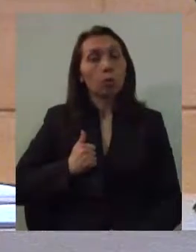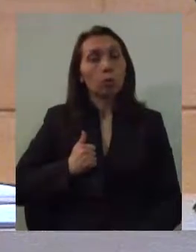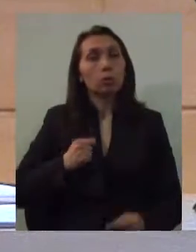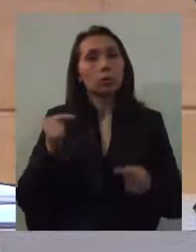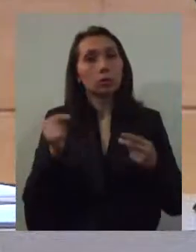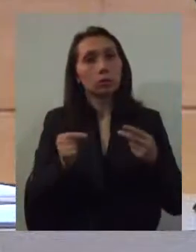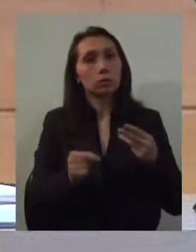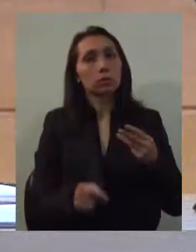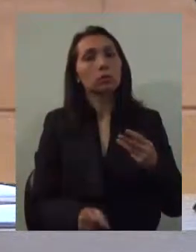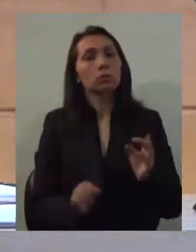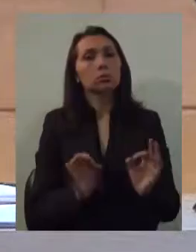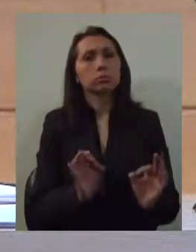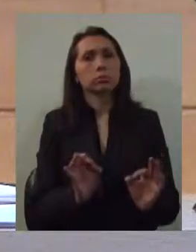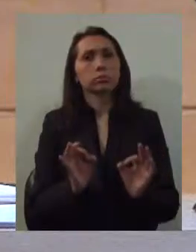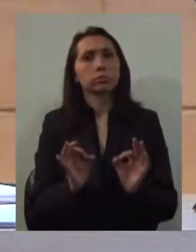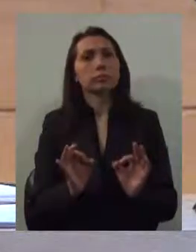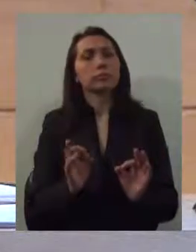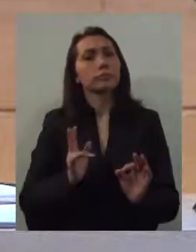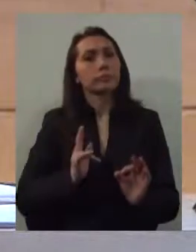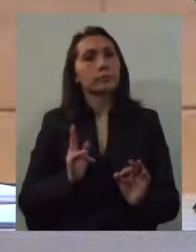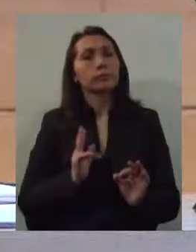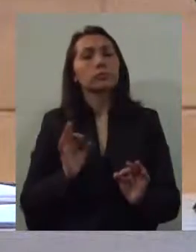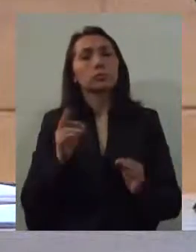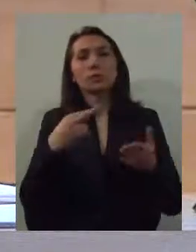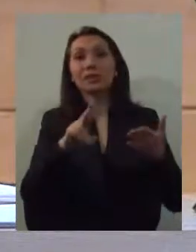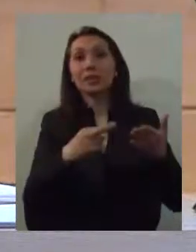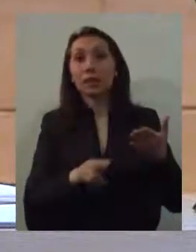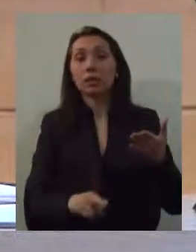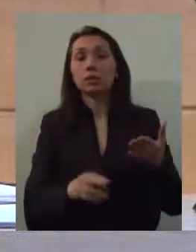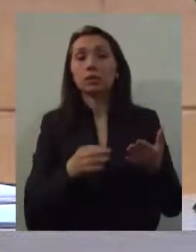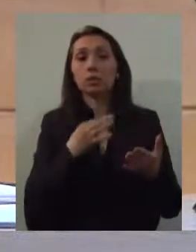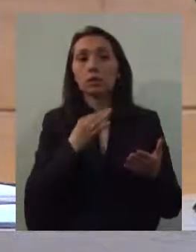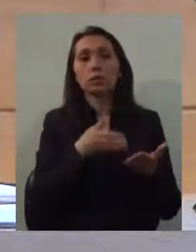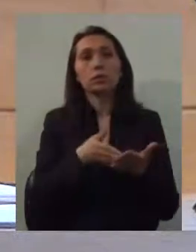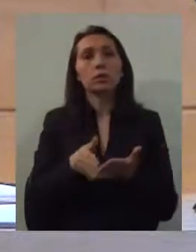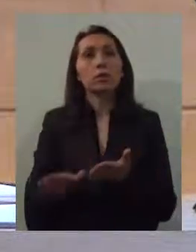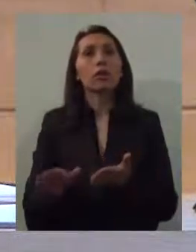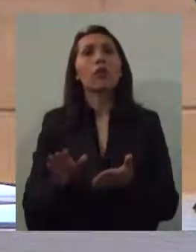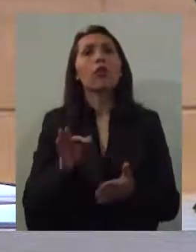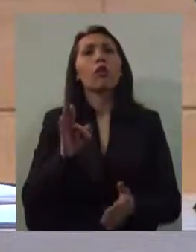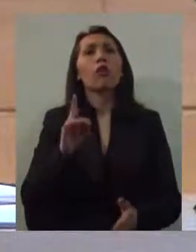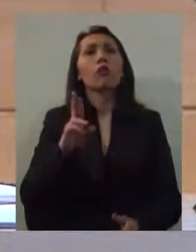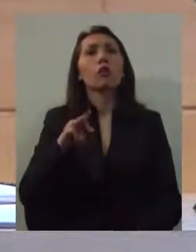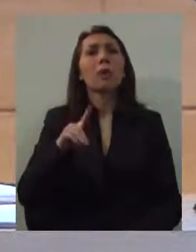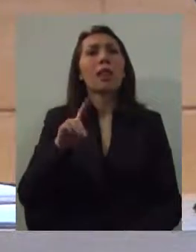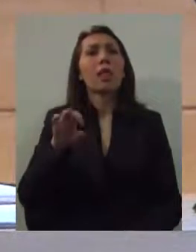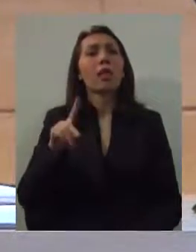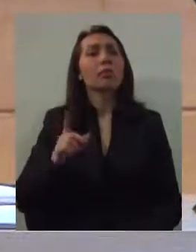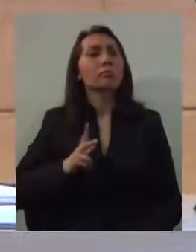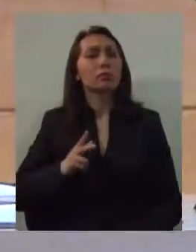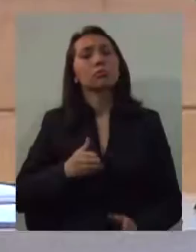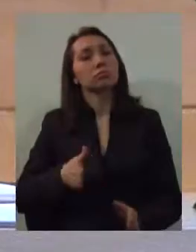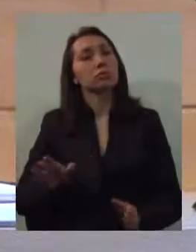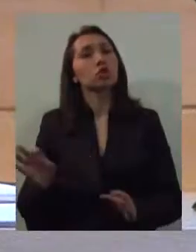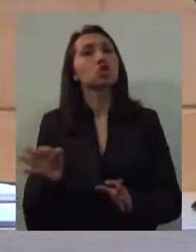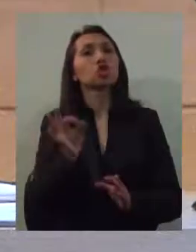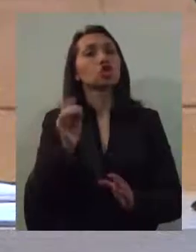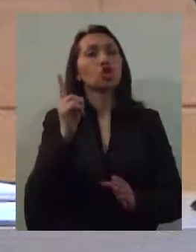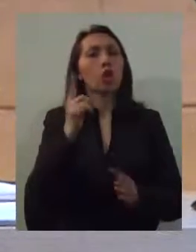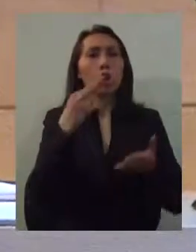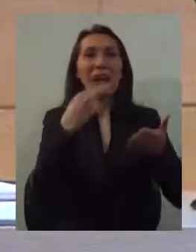determinadas formalidades o requisitos, y voy a excluir la palabra formalidades, requisitos solo de tipo